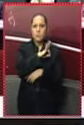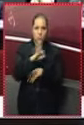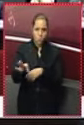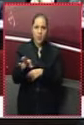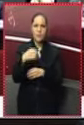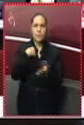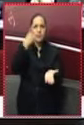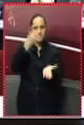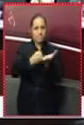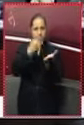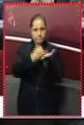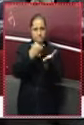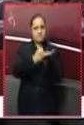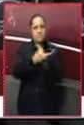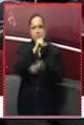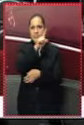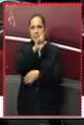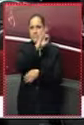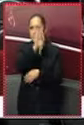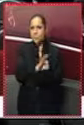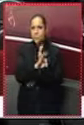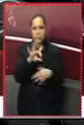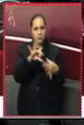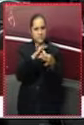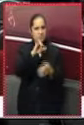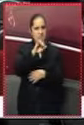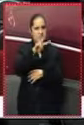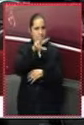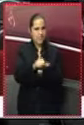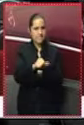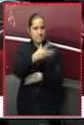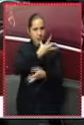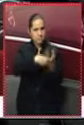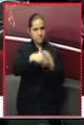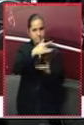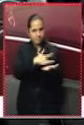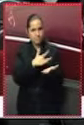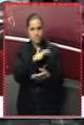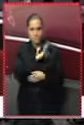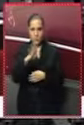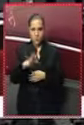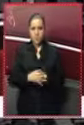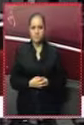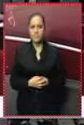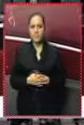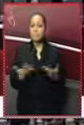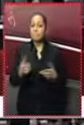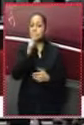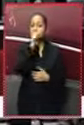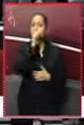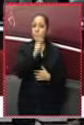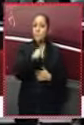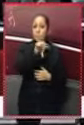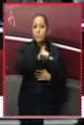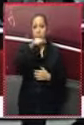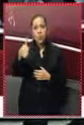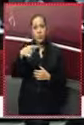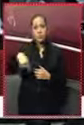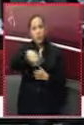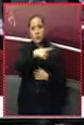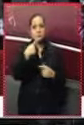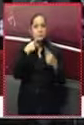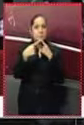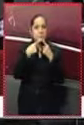del 100% del pago del impuesto al valor agregado IVA. Bueno, también se aceptó por el Pleno una reserva,